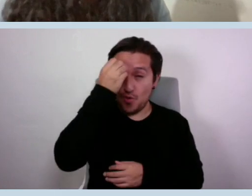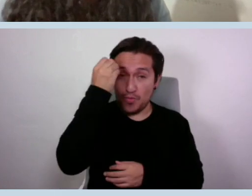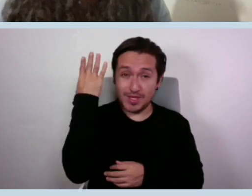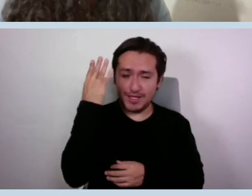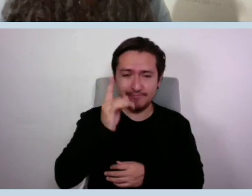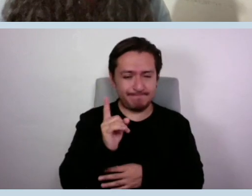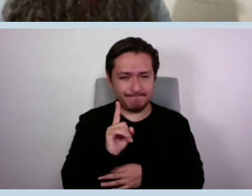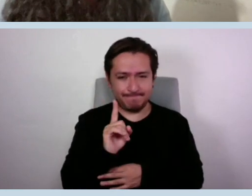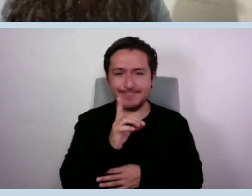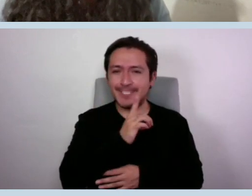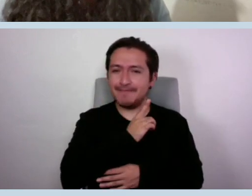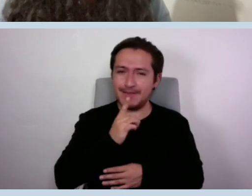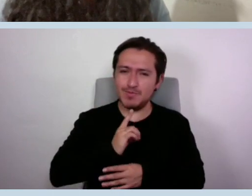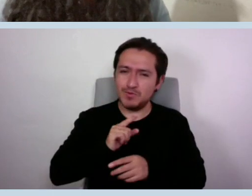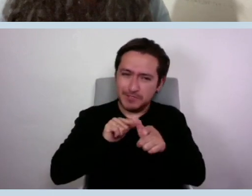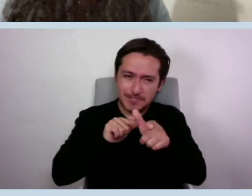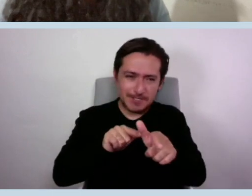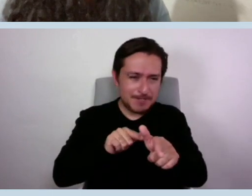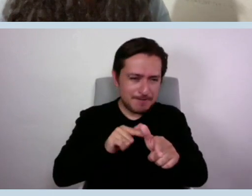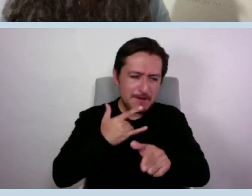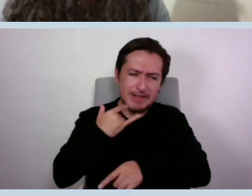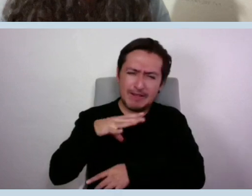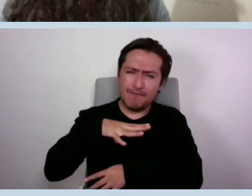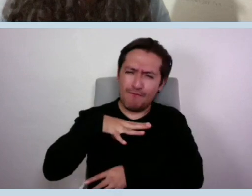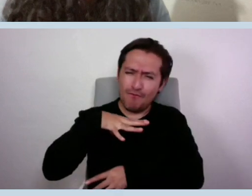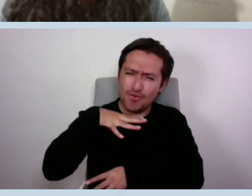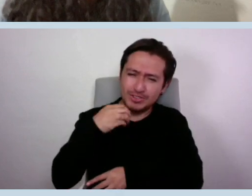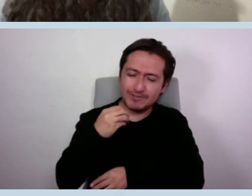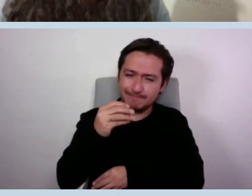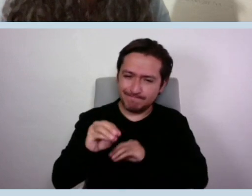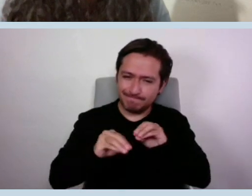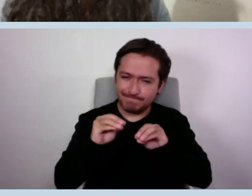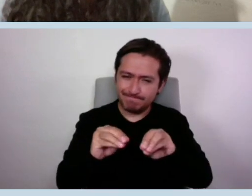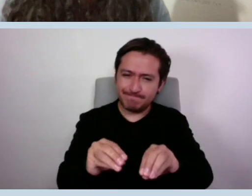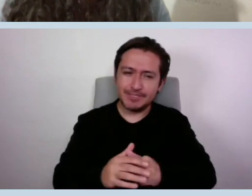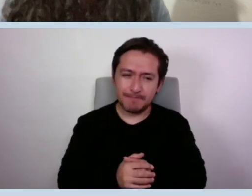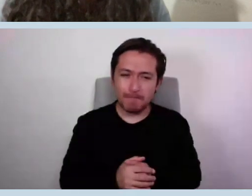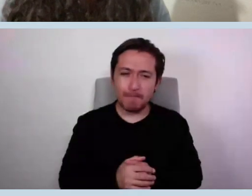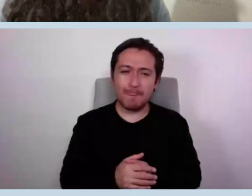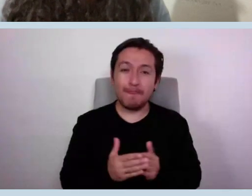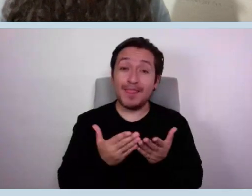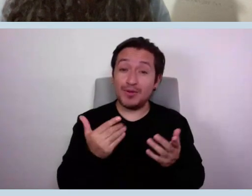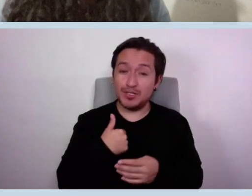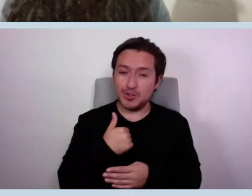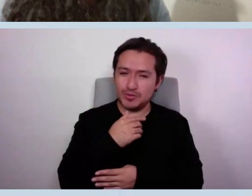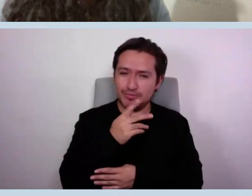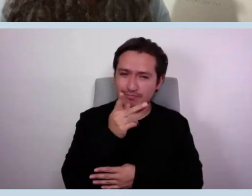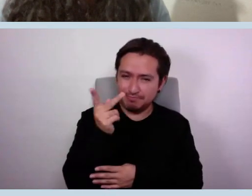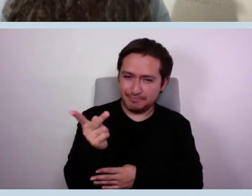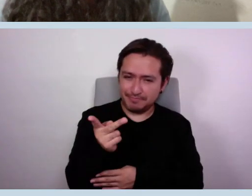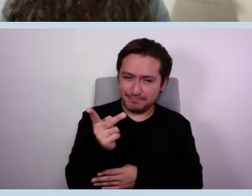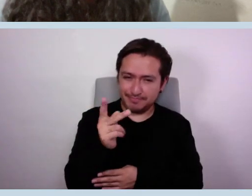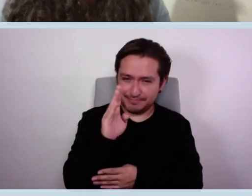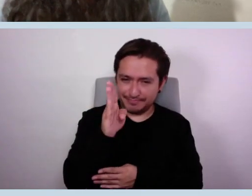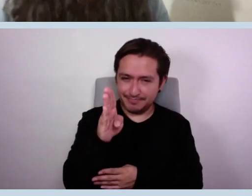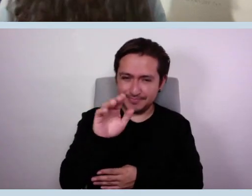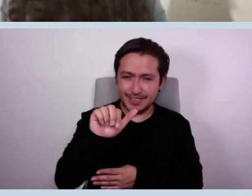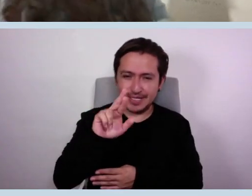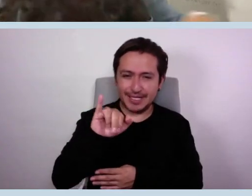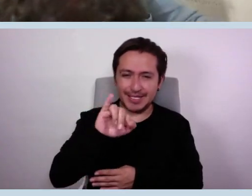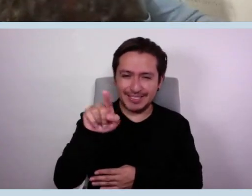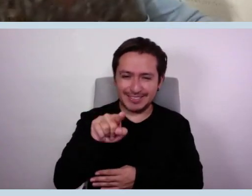hay que seguir construyendo ese camino yo le quiero preguntar a a ar